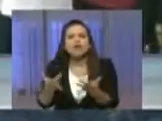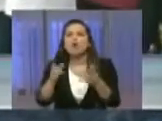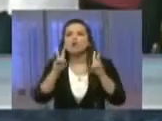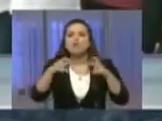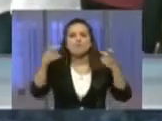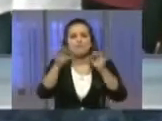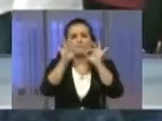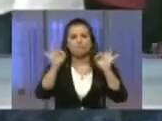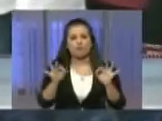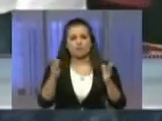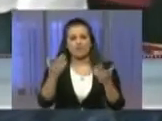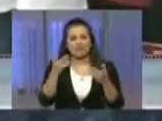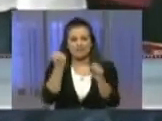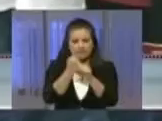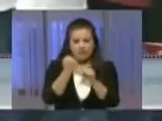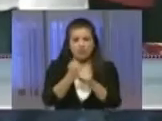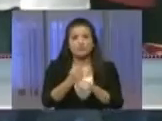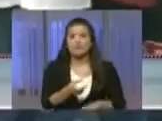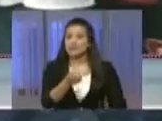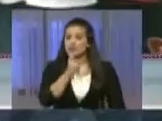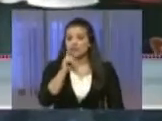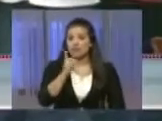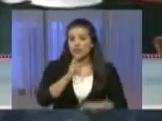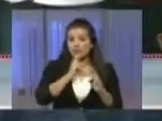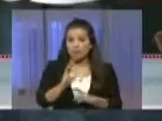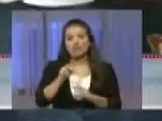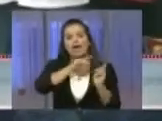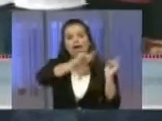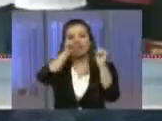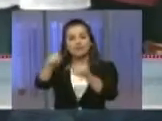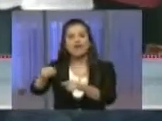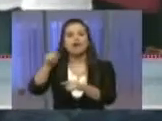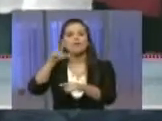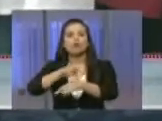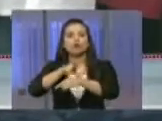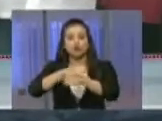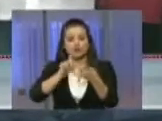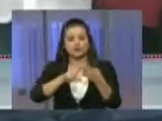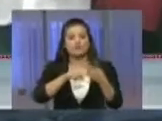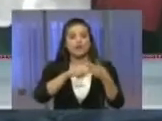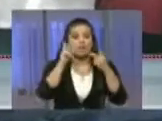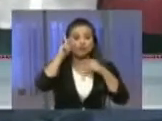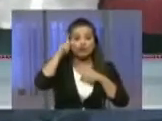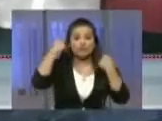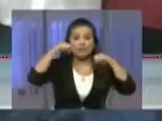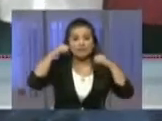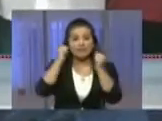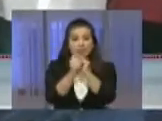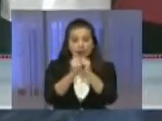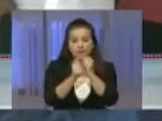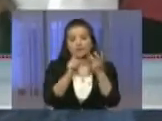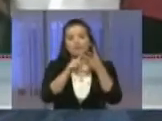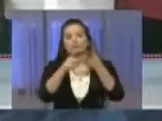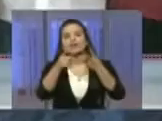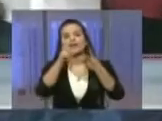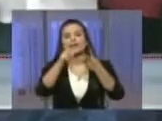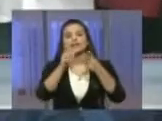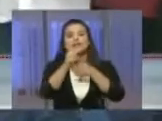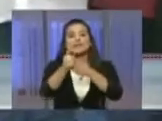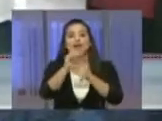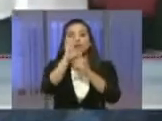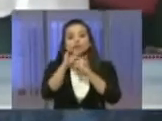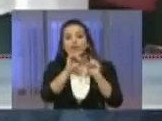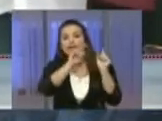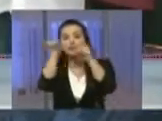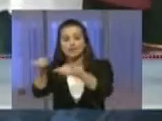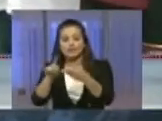llegue inmediatamente Quiénes Tienen que llegar los médicos los entrenadores deportivos los los los guías culturales